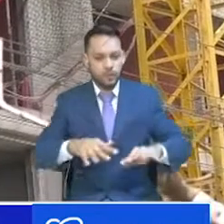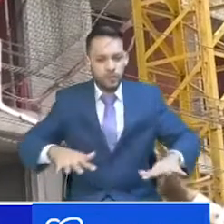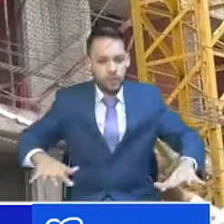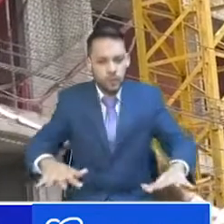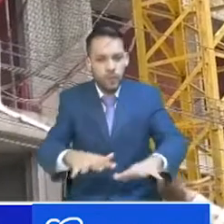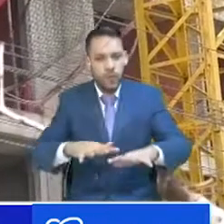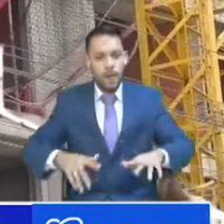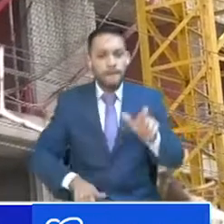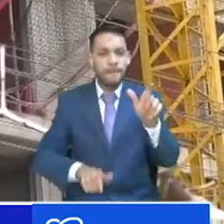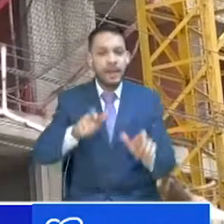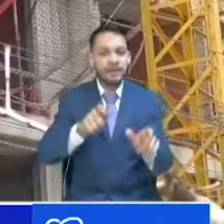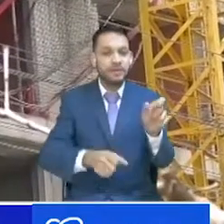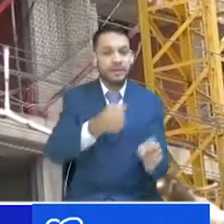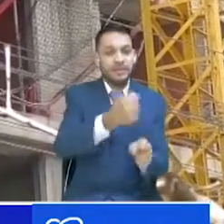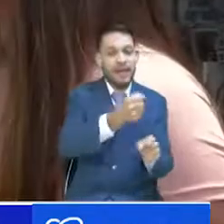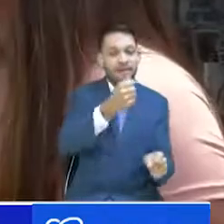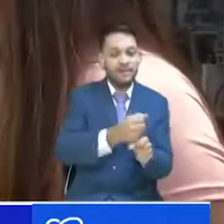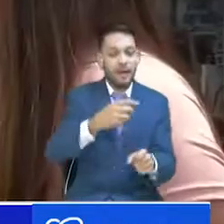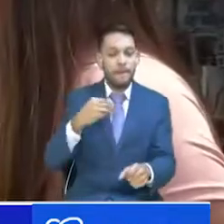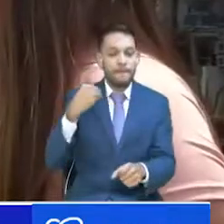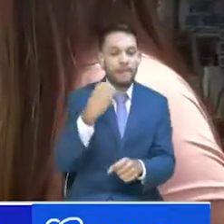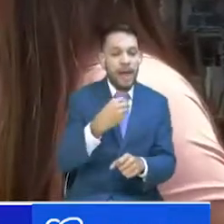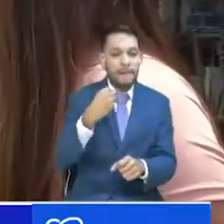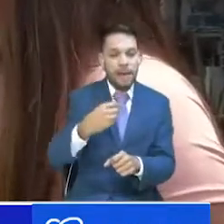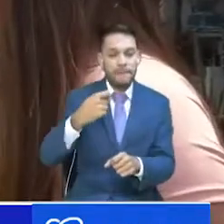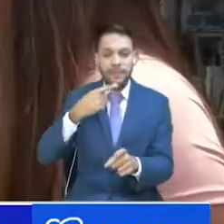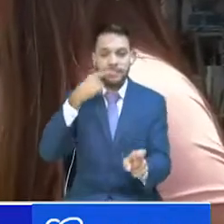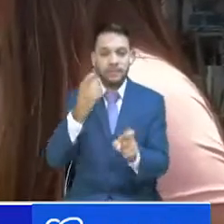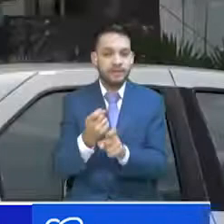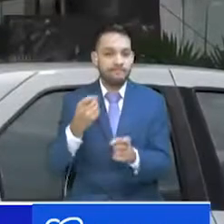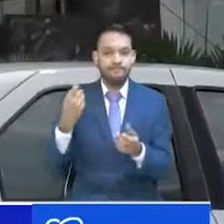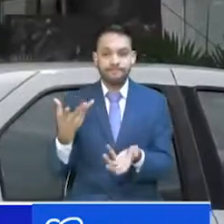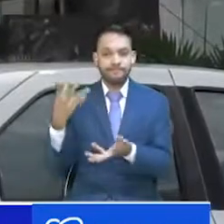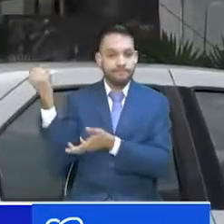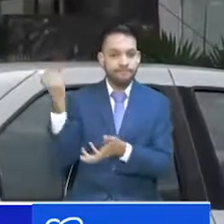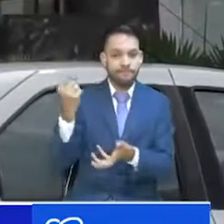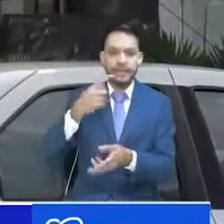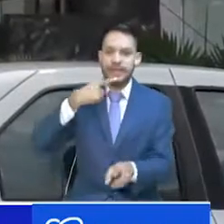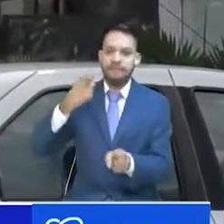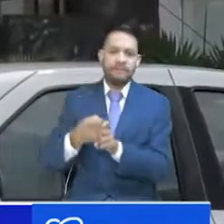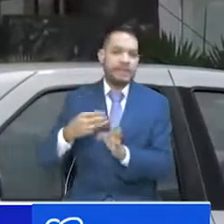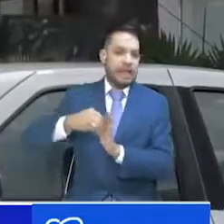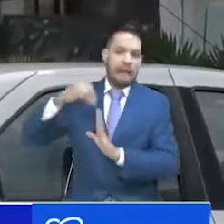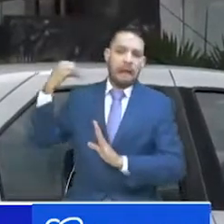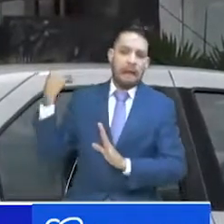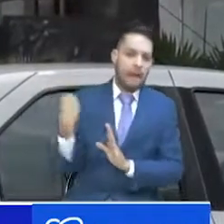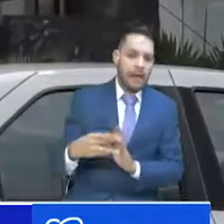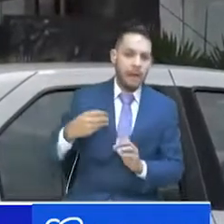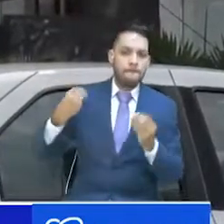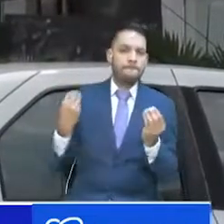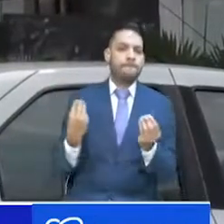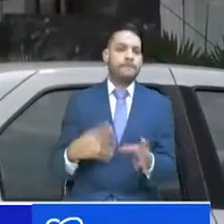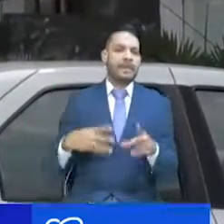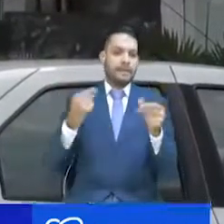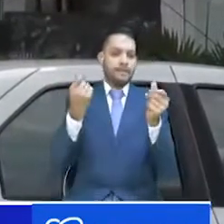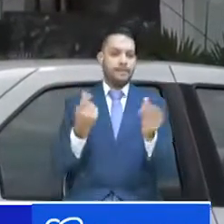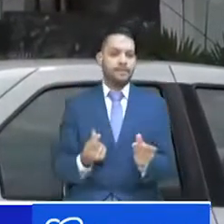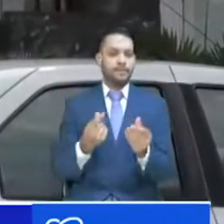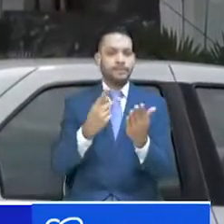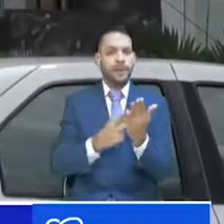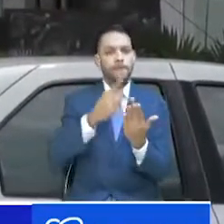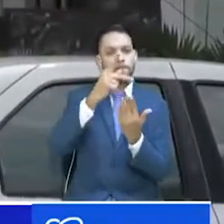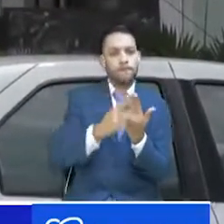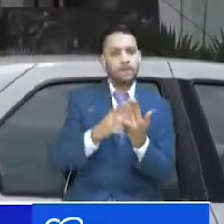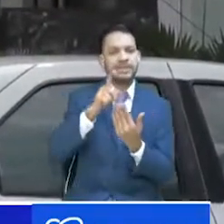y mano de obra una operación que al final no es conveniente para el inversionista en este momento más de un 60 por ciento de los proyectos son de